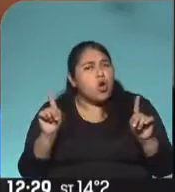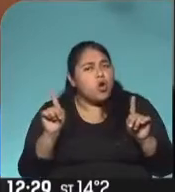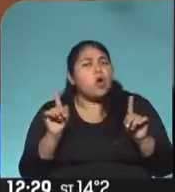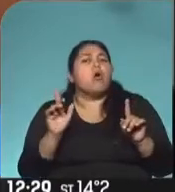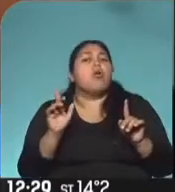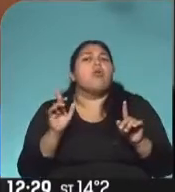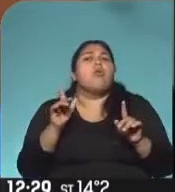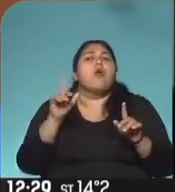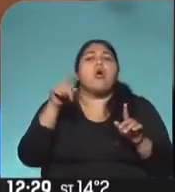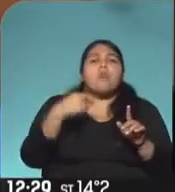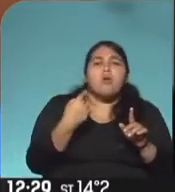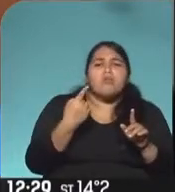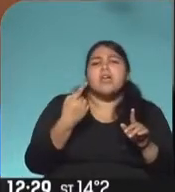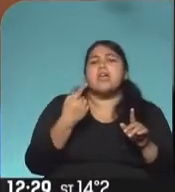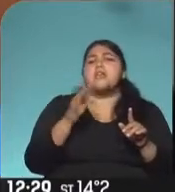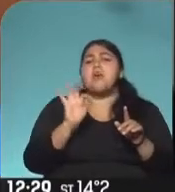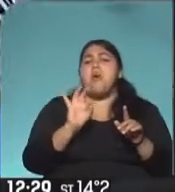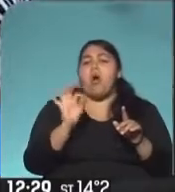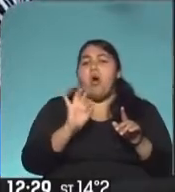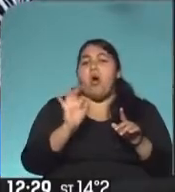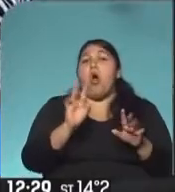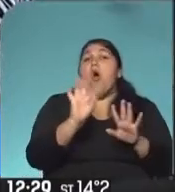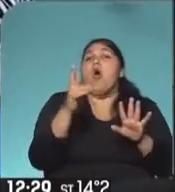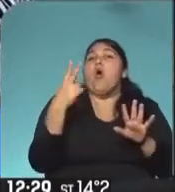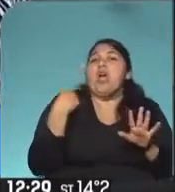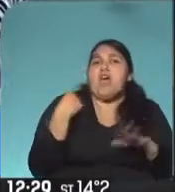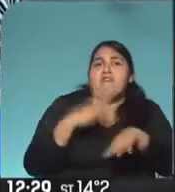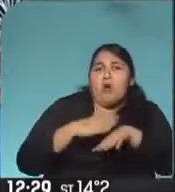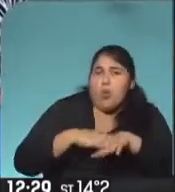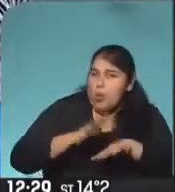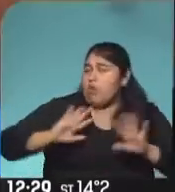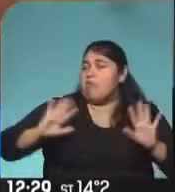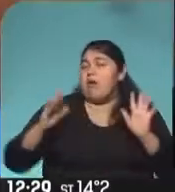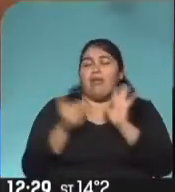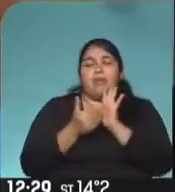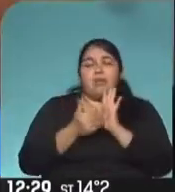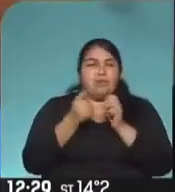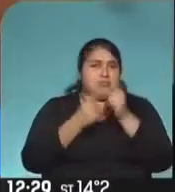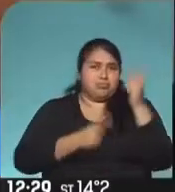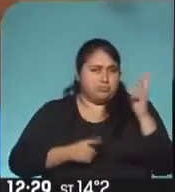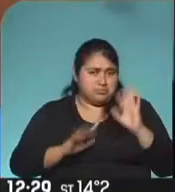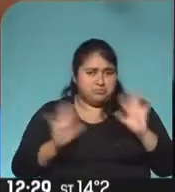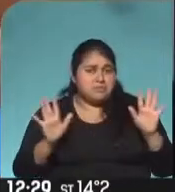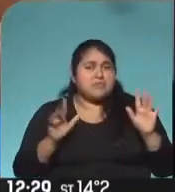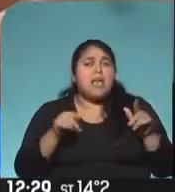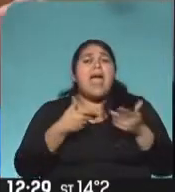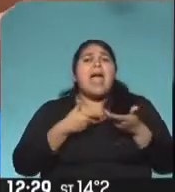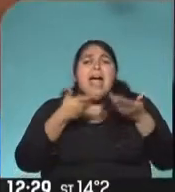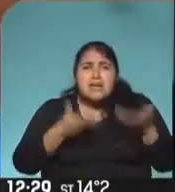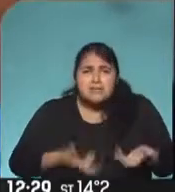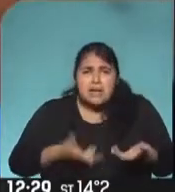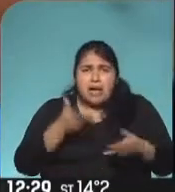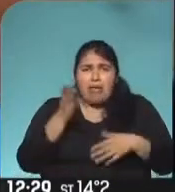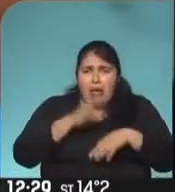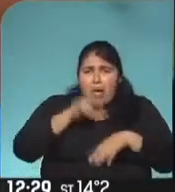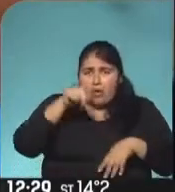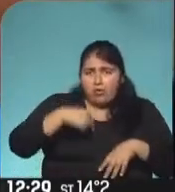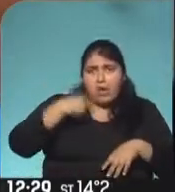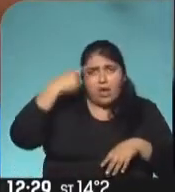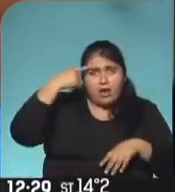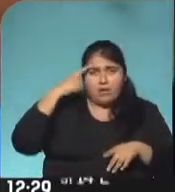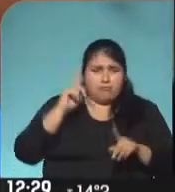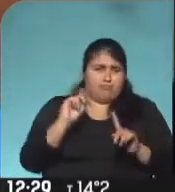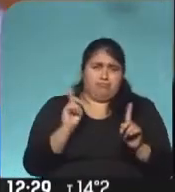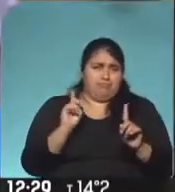y por bureau sismo si fue el jefe en tras tres el estrés me eres que no produce cefalea per se no hay una cefalea por el